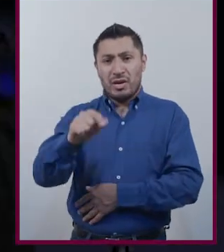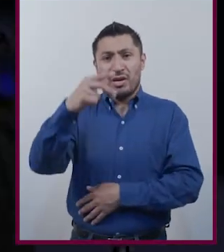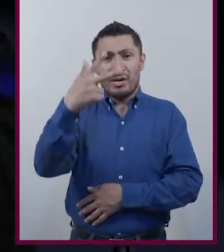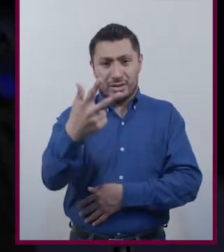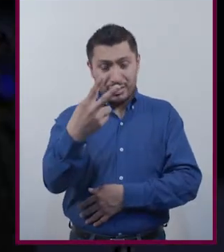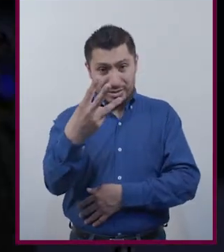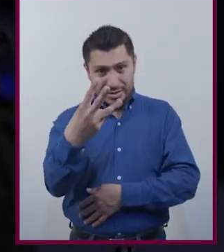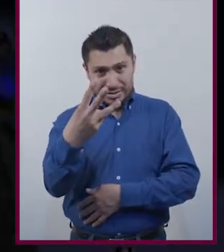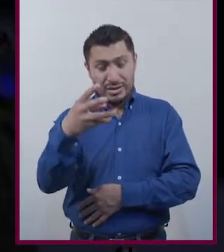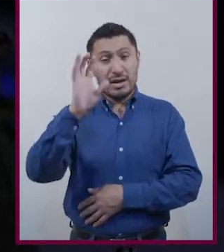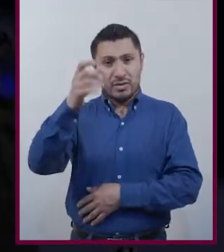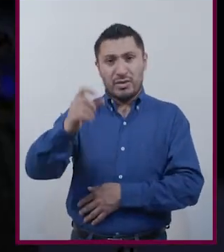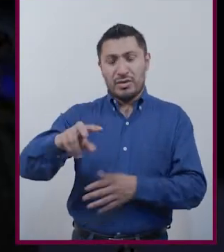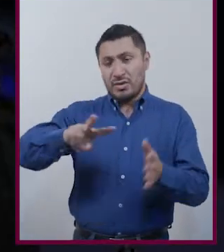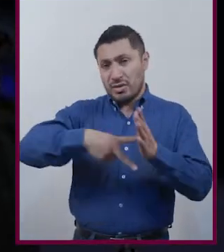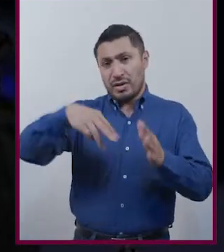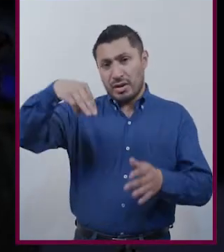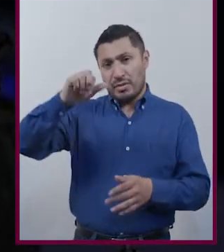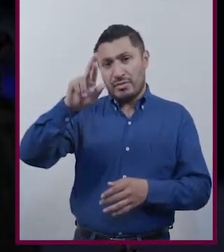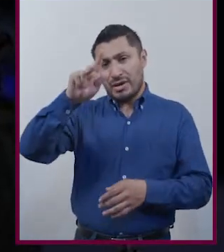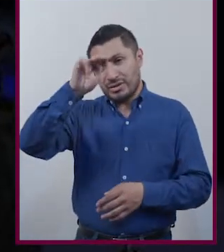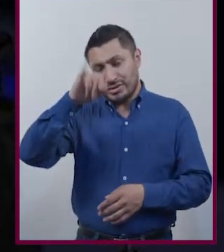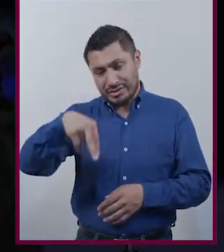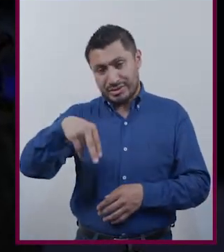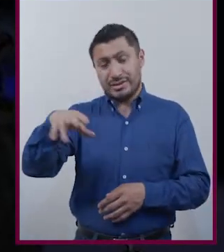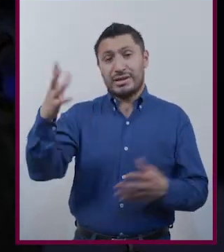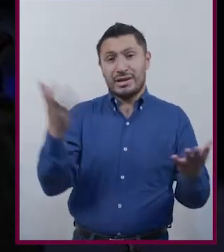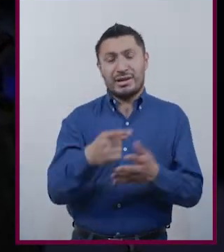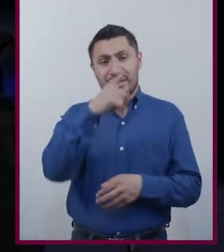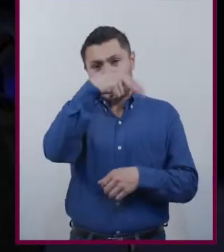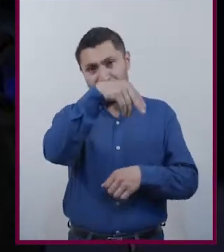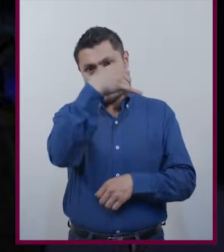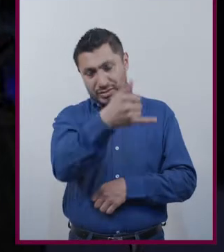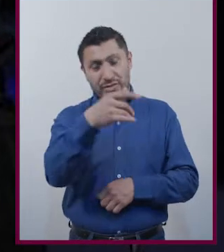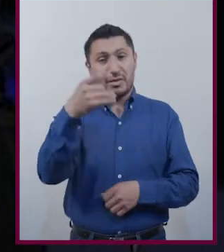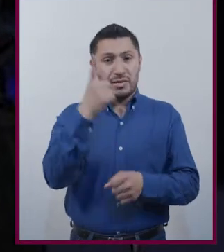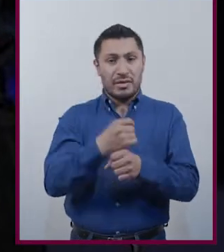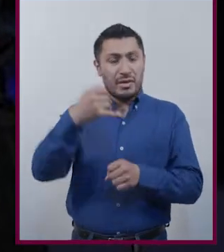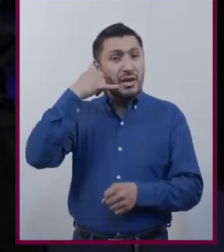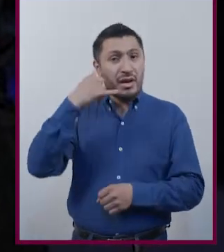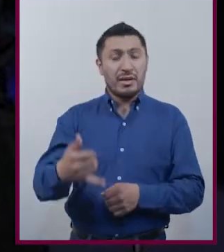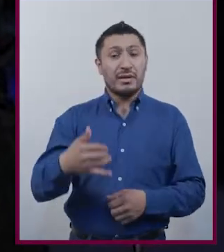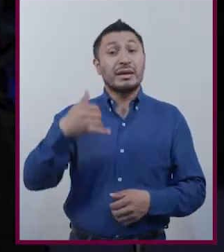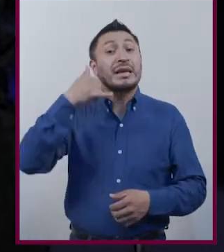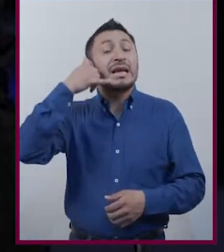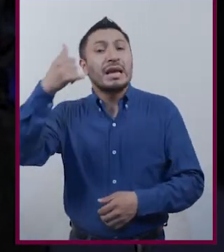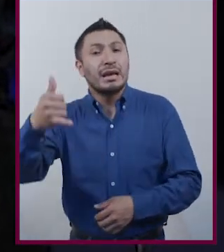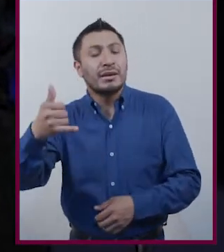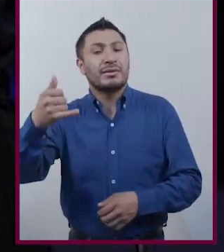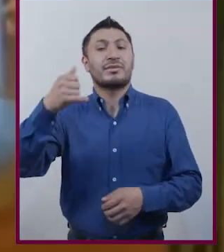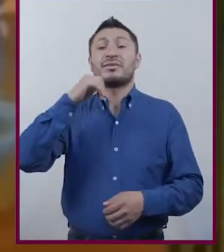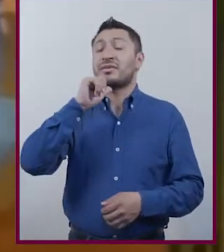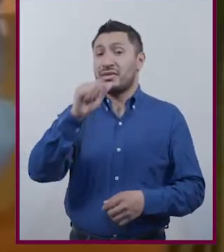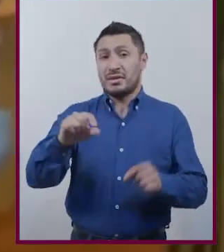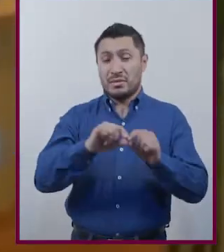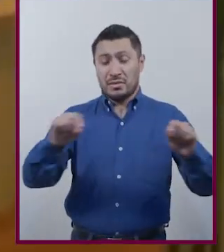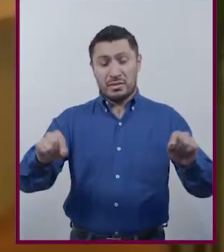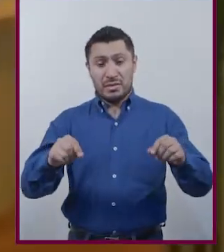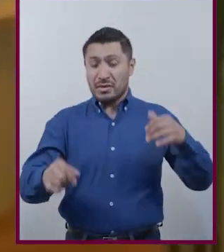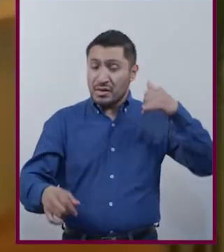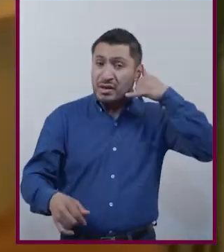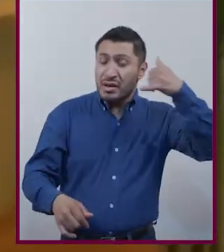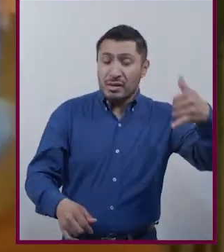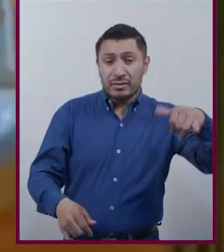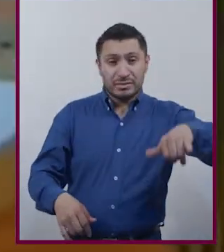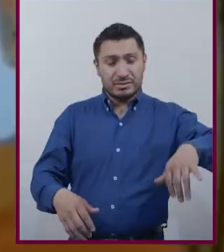cuando el ingeniero Martin Cooper realizó en Nueva York la primera llamada de un teléfono sin cables a un número fijo. Marcó a